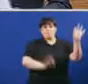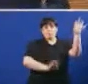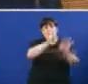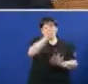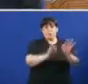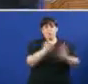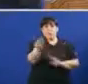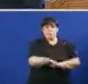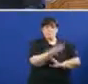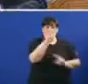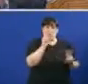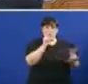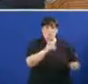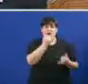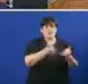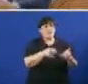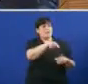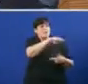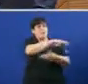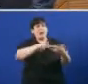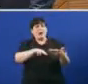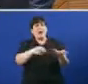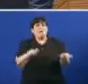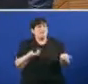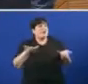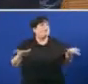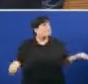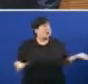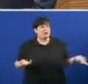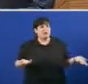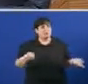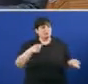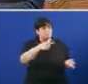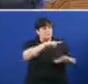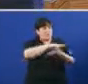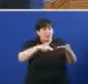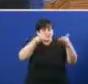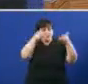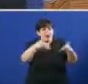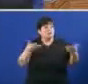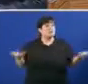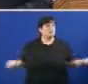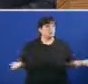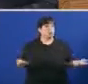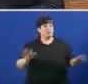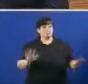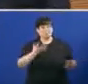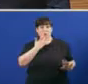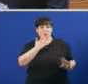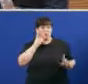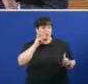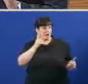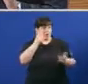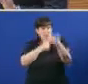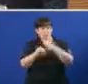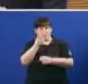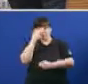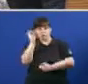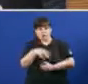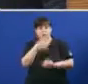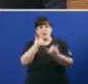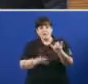falando vostede? Pero se non lle vale o barómetro do CIS, vamos a utilizar un que vostedes manexan. O barómetro